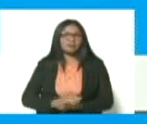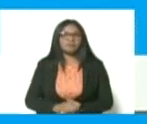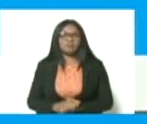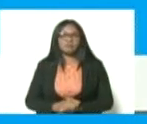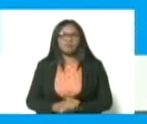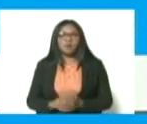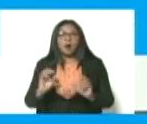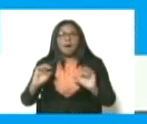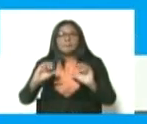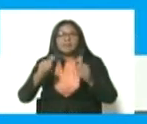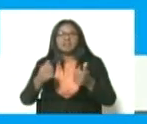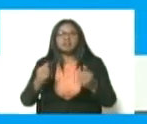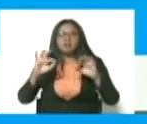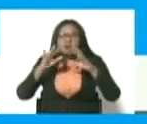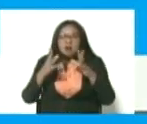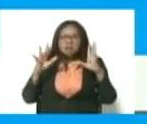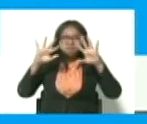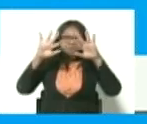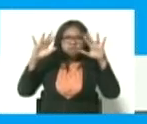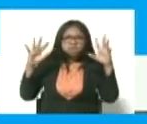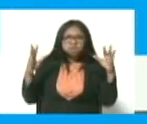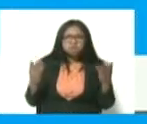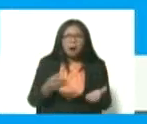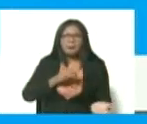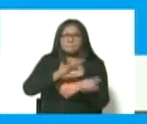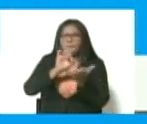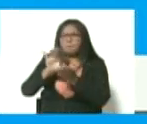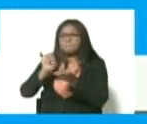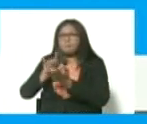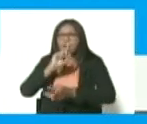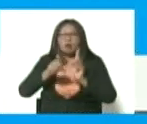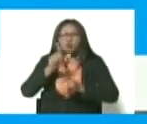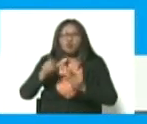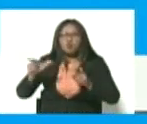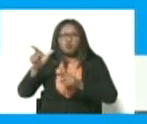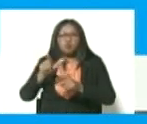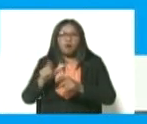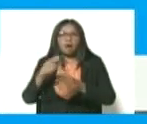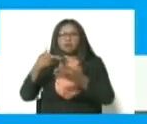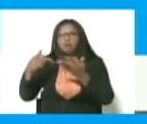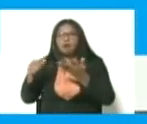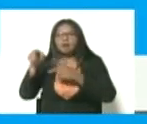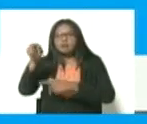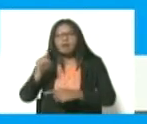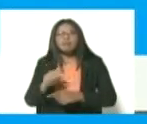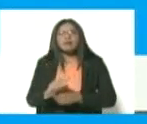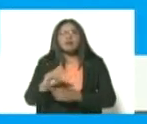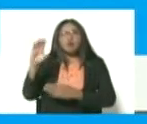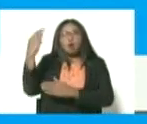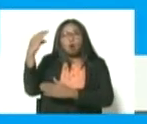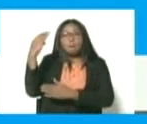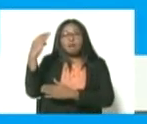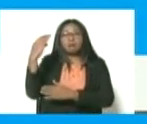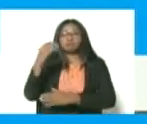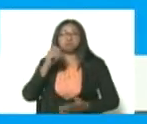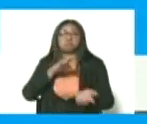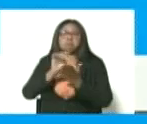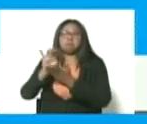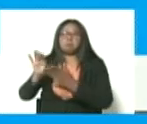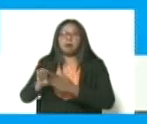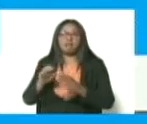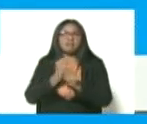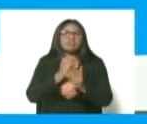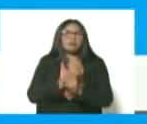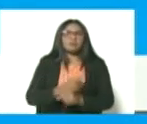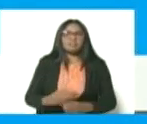Cuando llegó la pandemia empezaron a votar en algunas ciudades, Bogotá, Medellín, Cali, algunos migrantes venezolanos de sus trabajos.